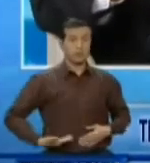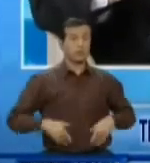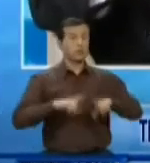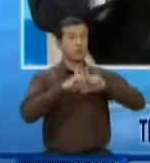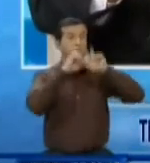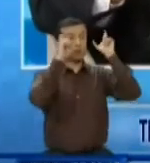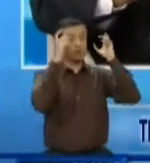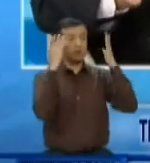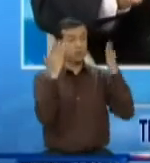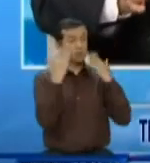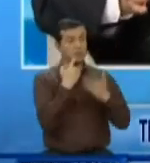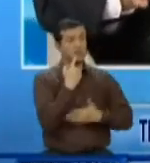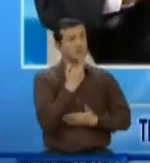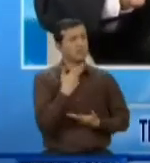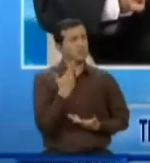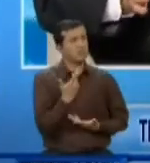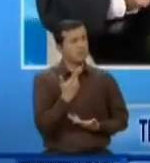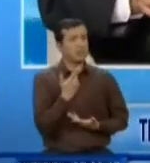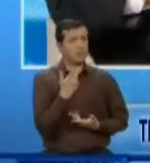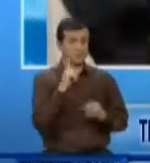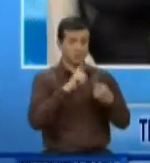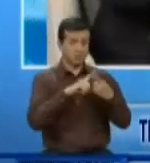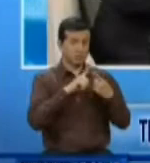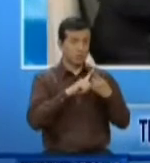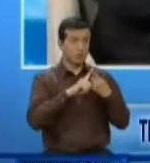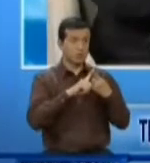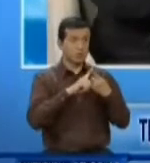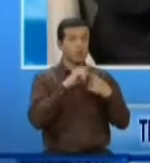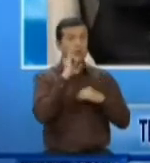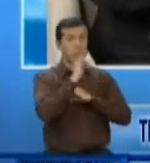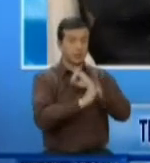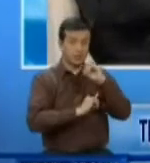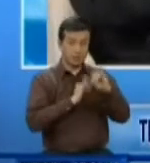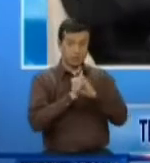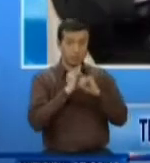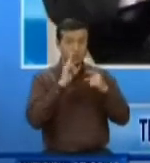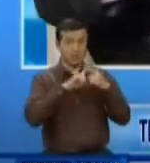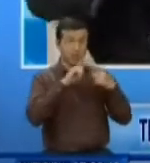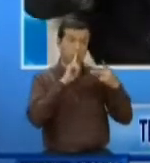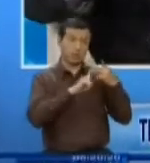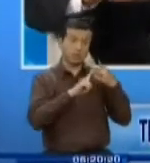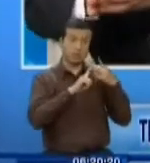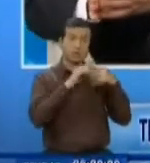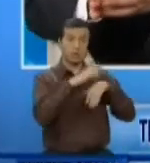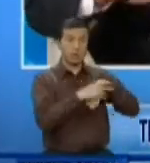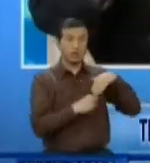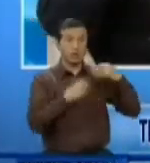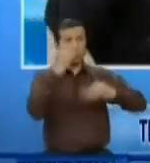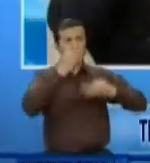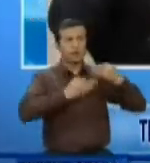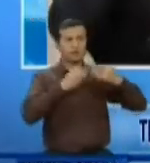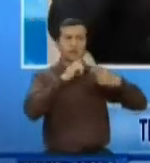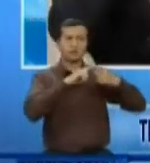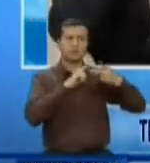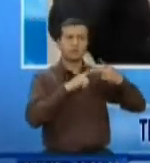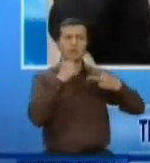de guayaquil entre lo que sería un arbitraje internacional y lo que sería un arbitraje regional